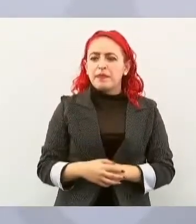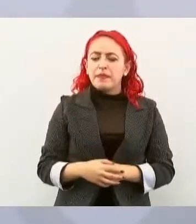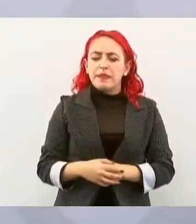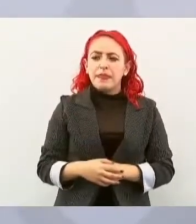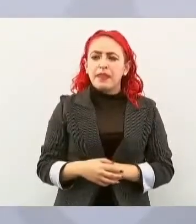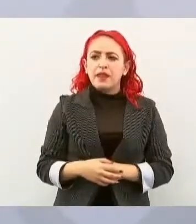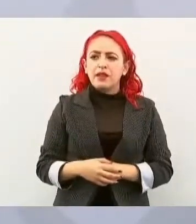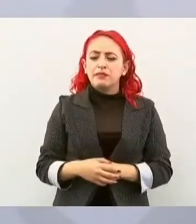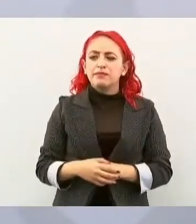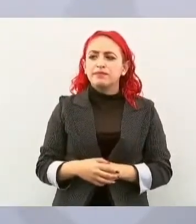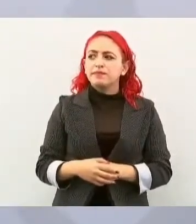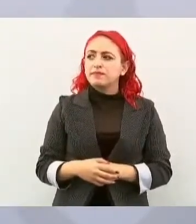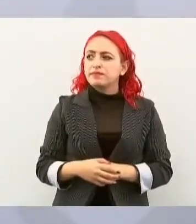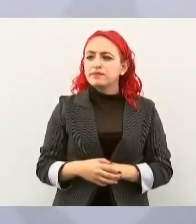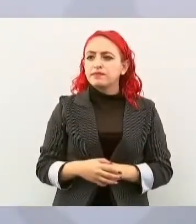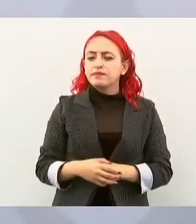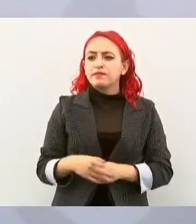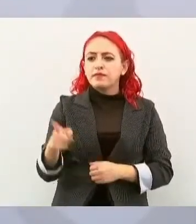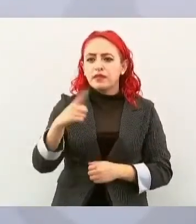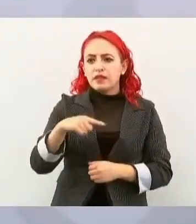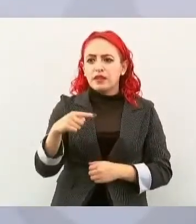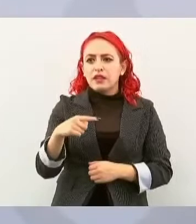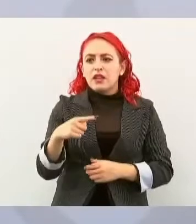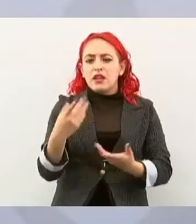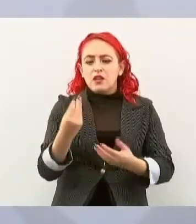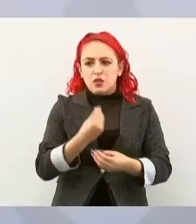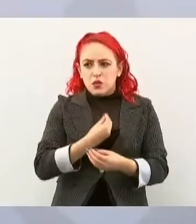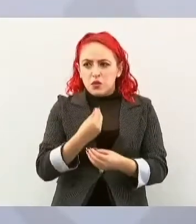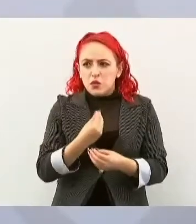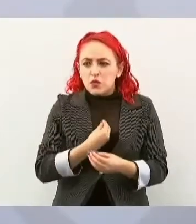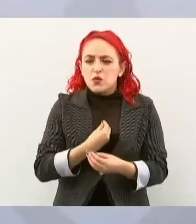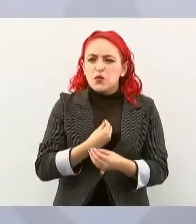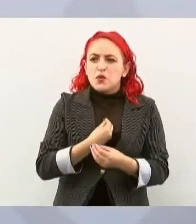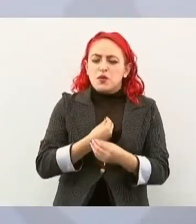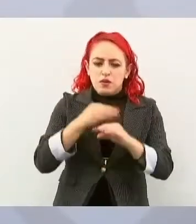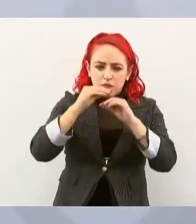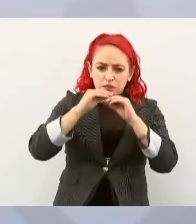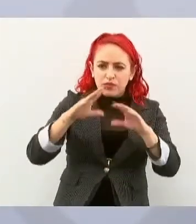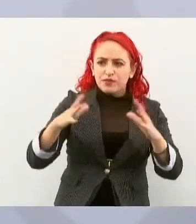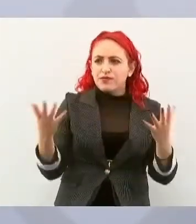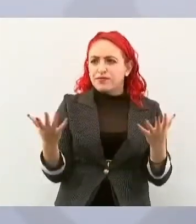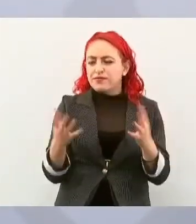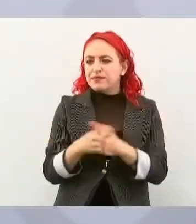Recibimos y resistimos campañas de